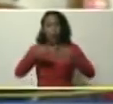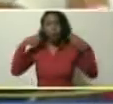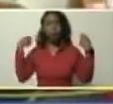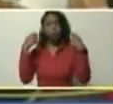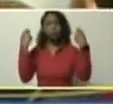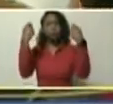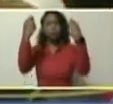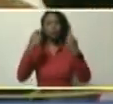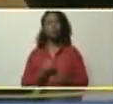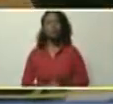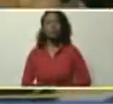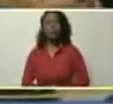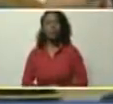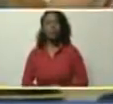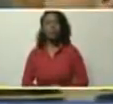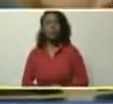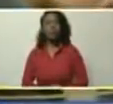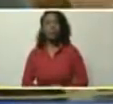campaña,